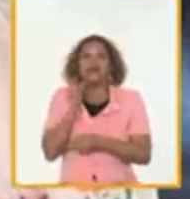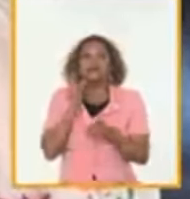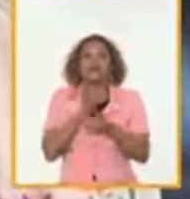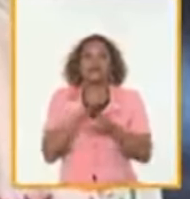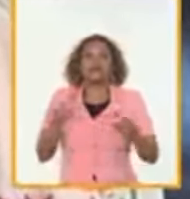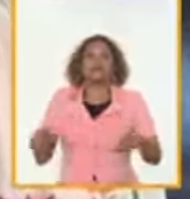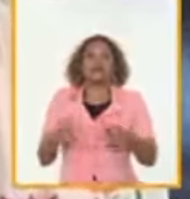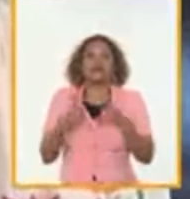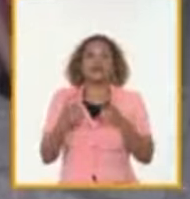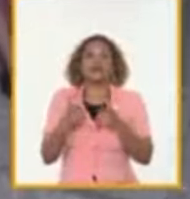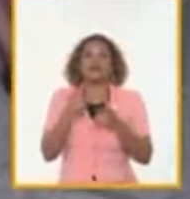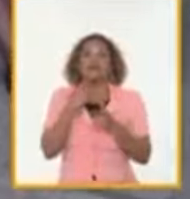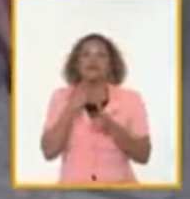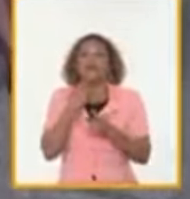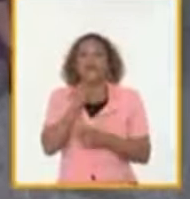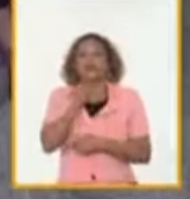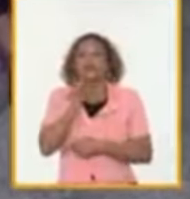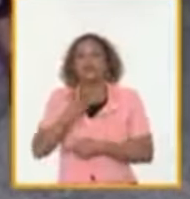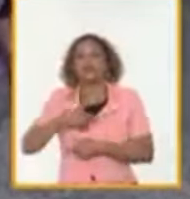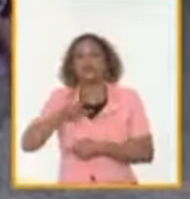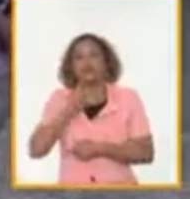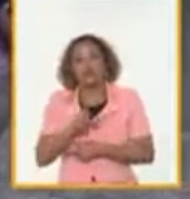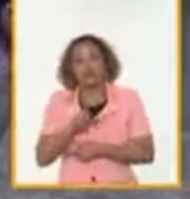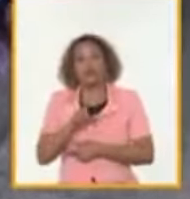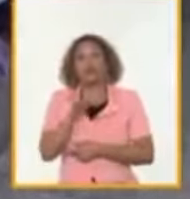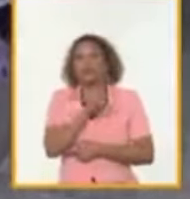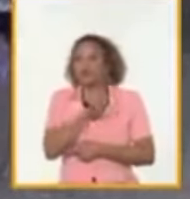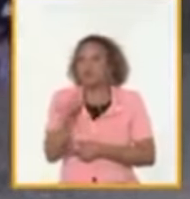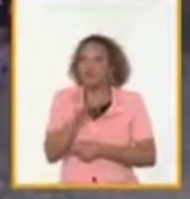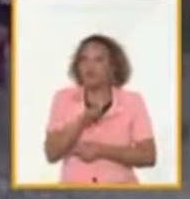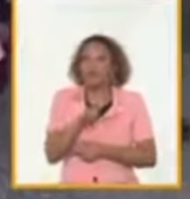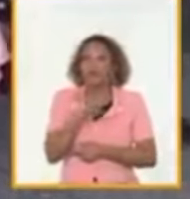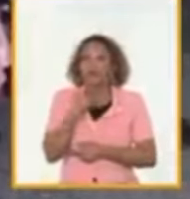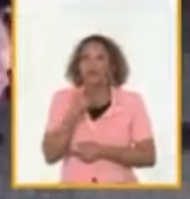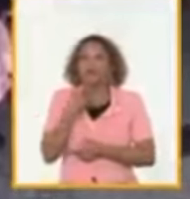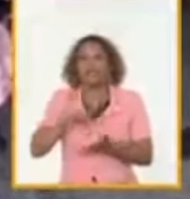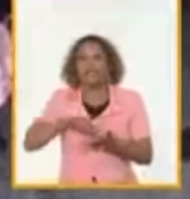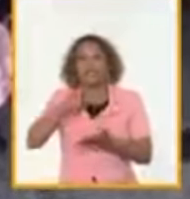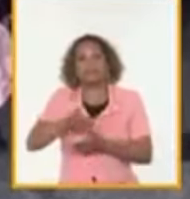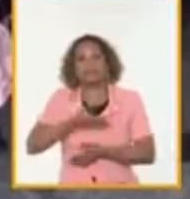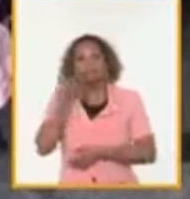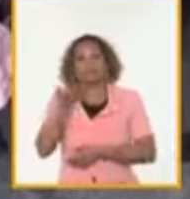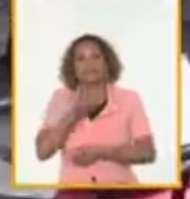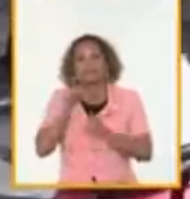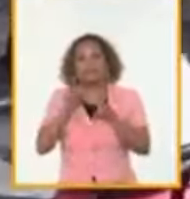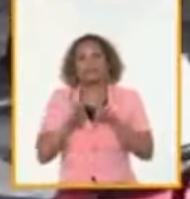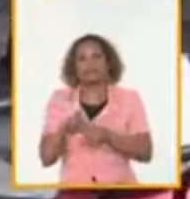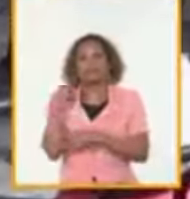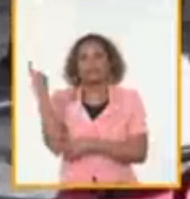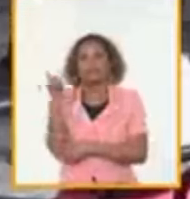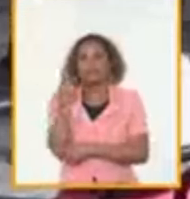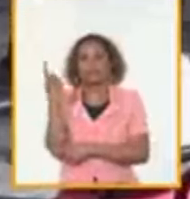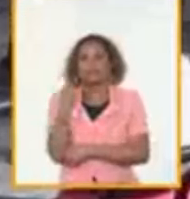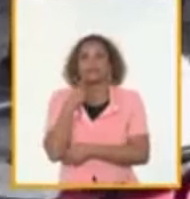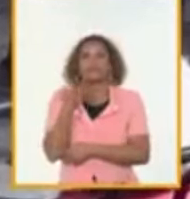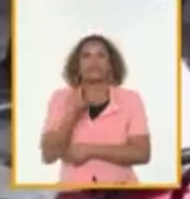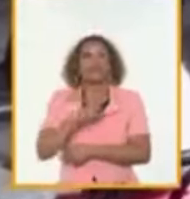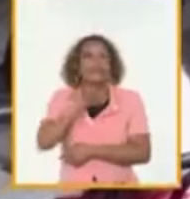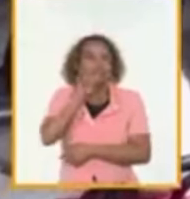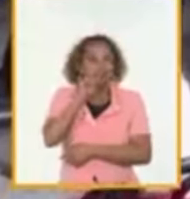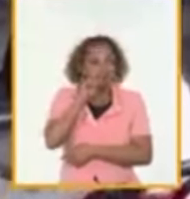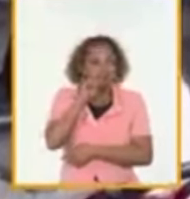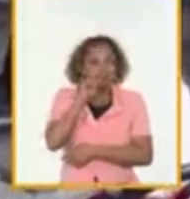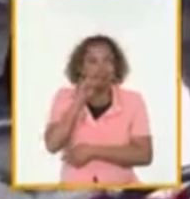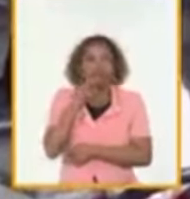ciudad de Santa Clara en saludo al 26 de julio y propiamente también por la rendición de cuenta la asamblea nacional se está terminando se está